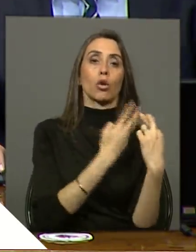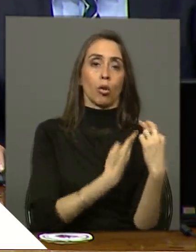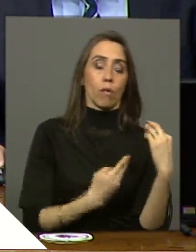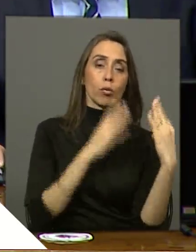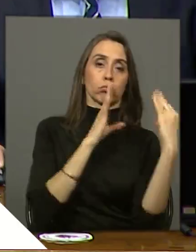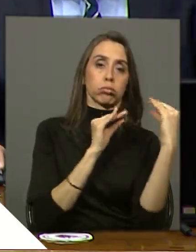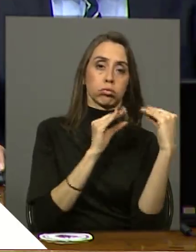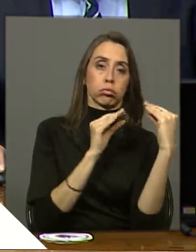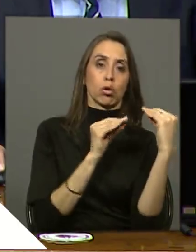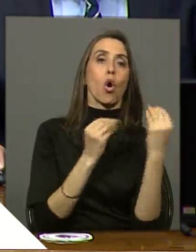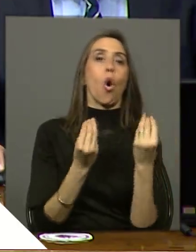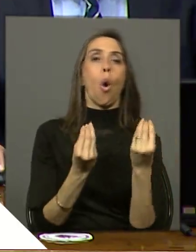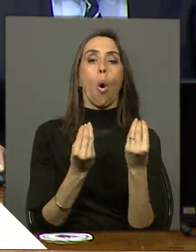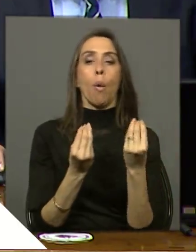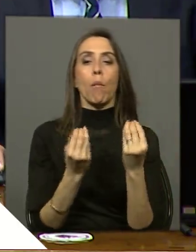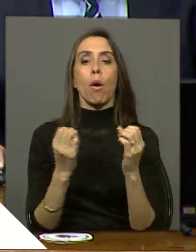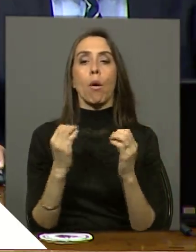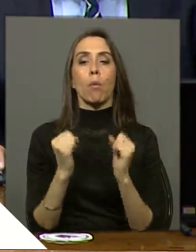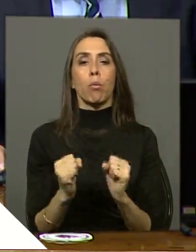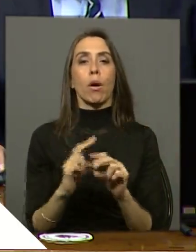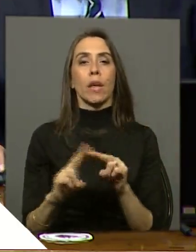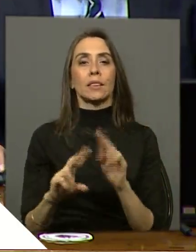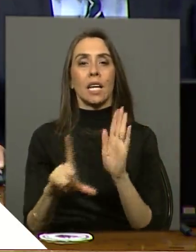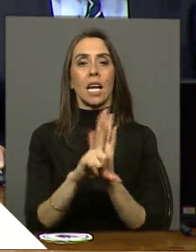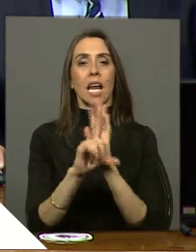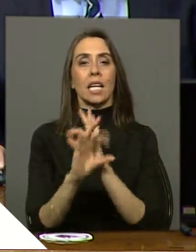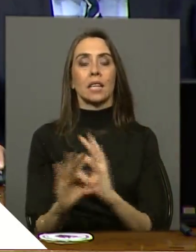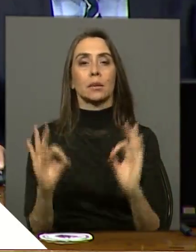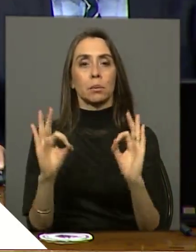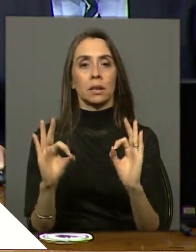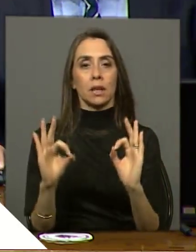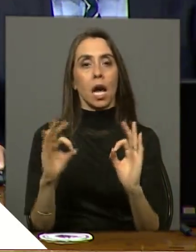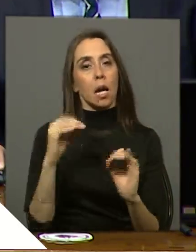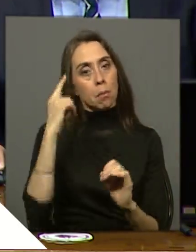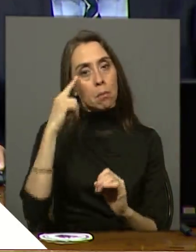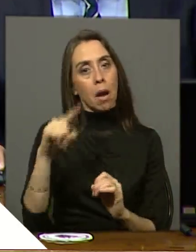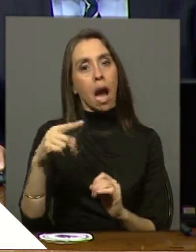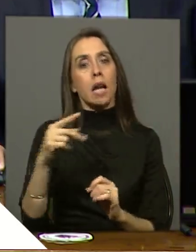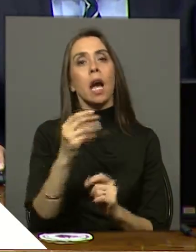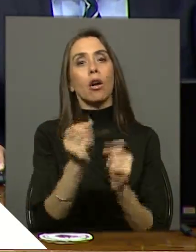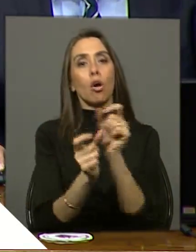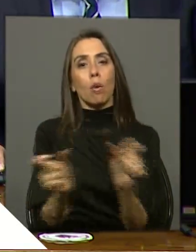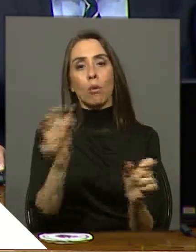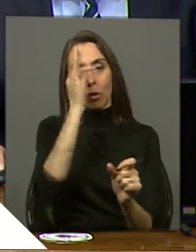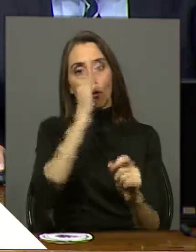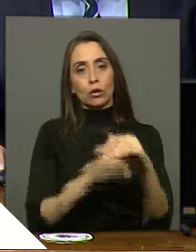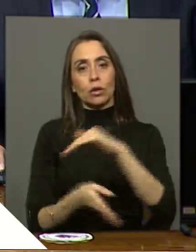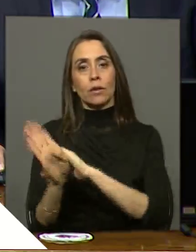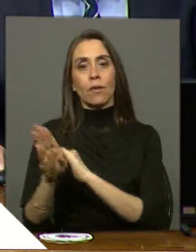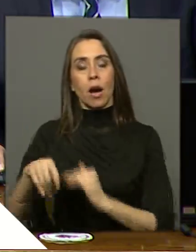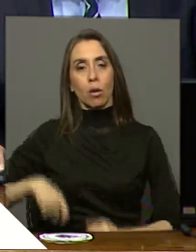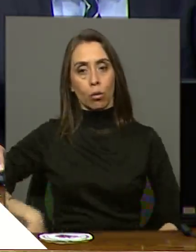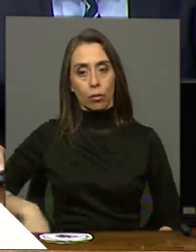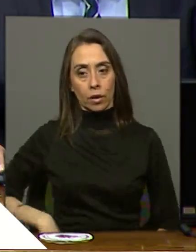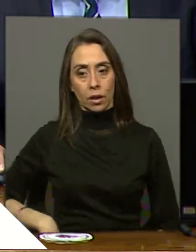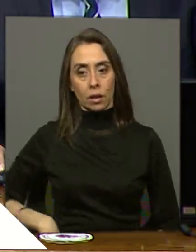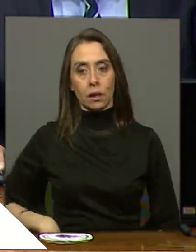efectos de visualizar la posibilidad de una ley especial que rija sus condiciones de retiro. Eso significa